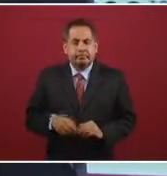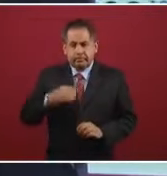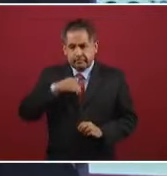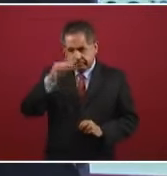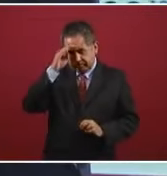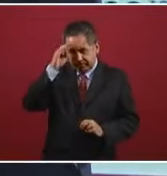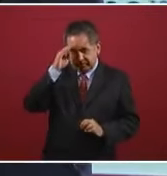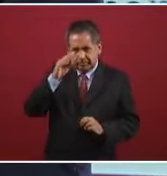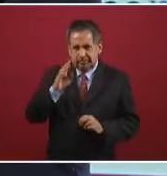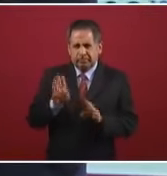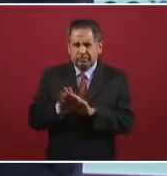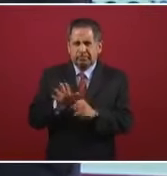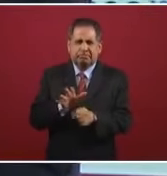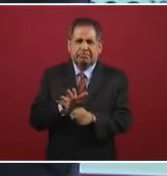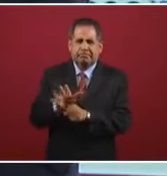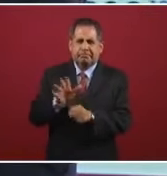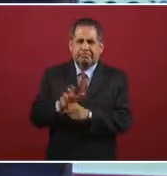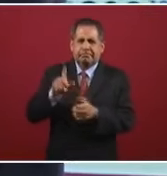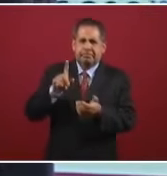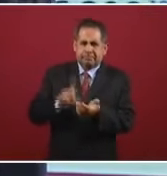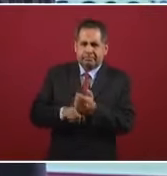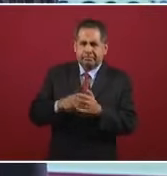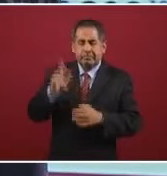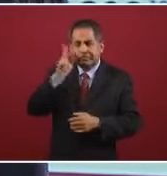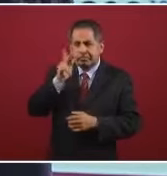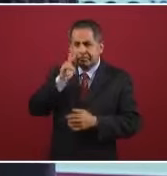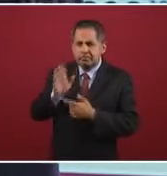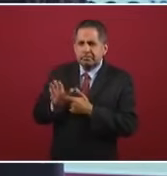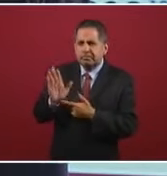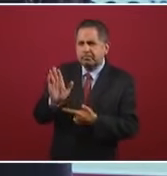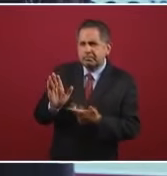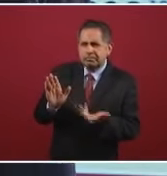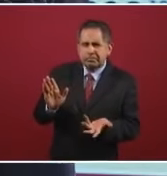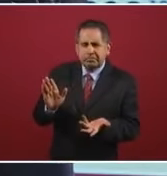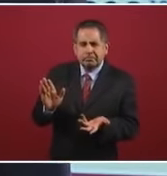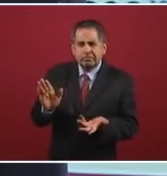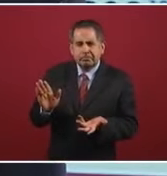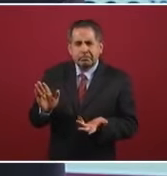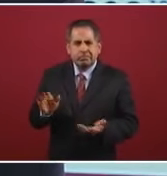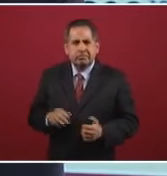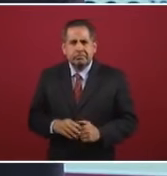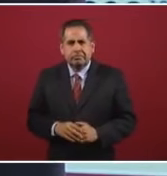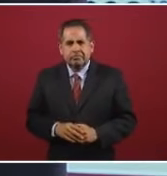consideramos que es suficiente con estas pruebas, porque